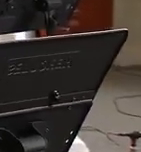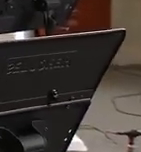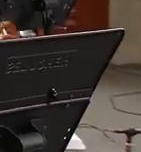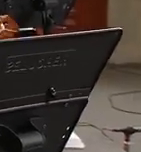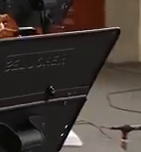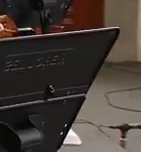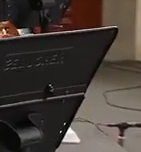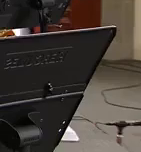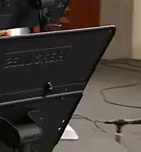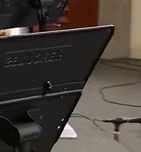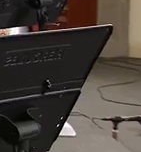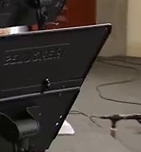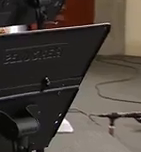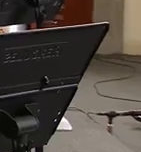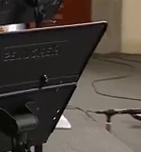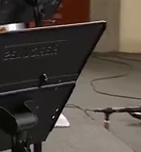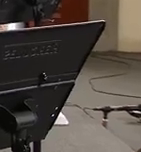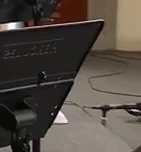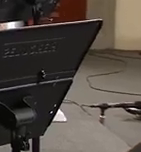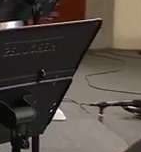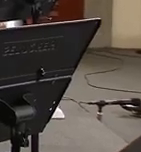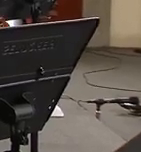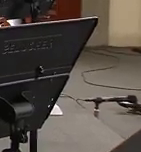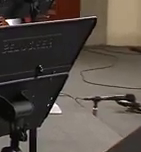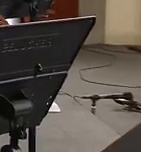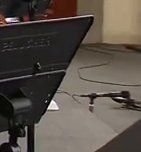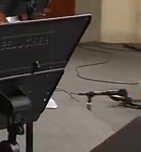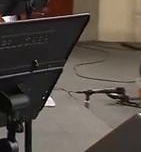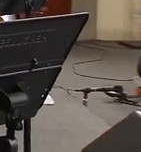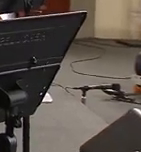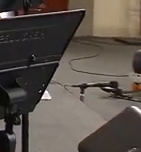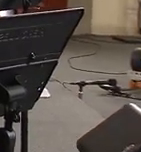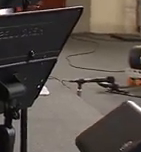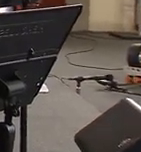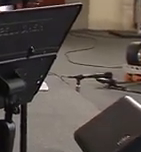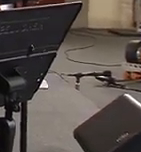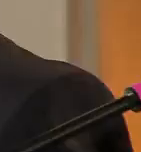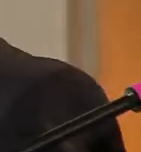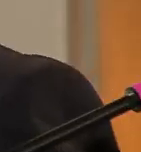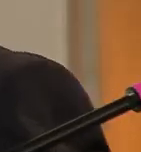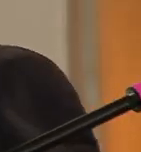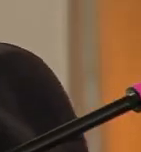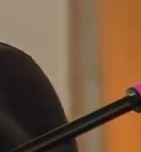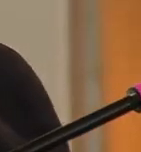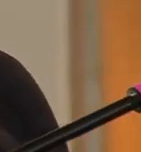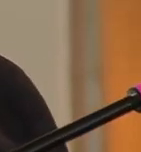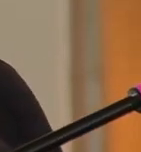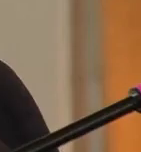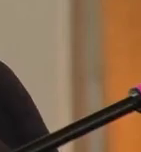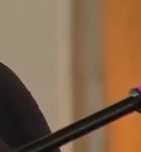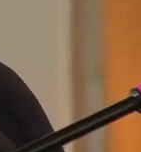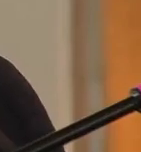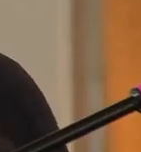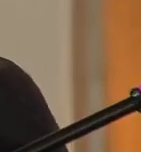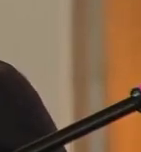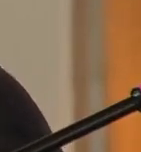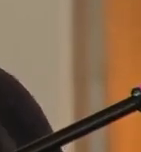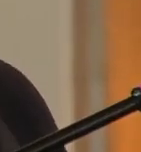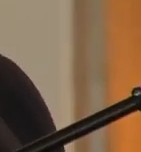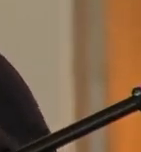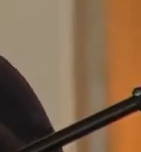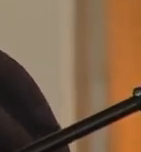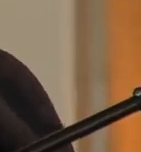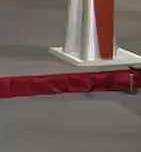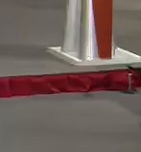tu sentir. Si yo pudiera de donde estoy, ay amor, hacerte venir, no